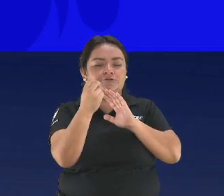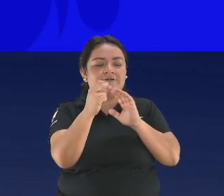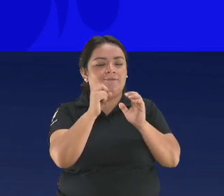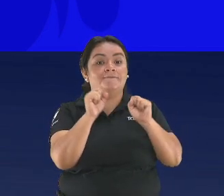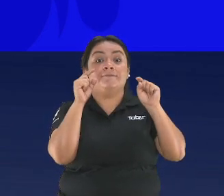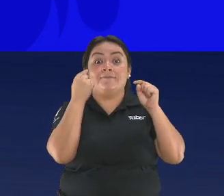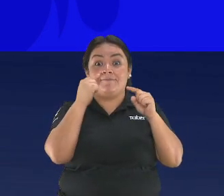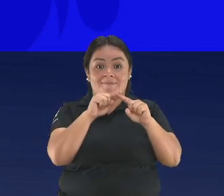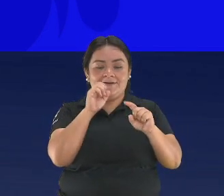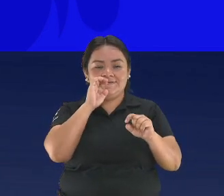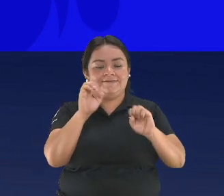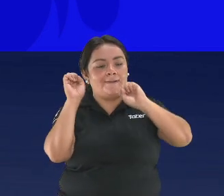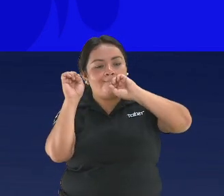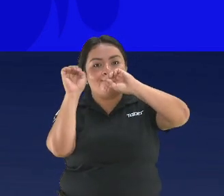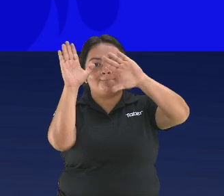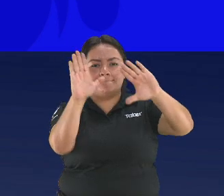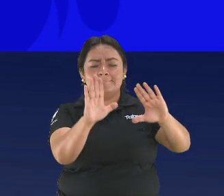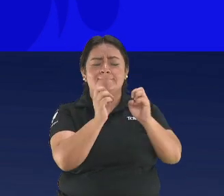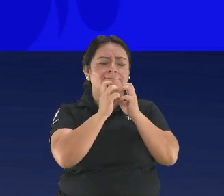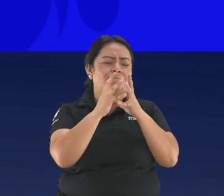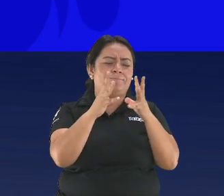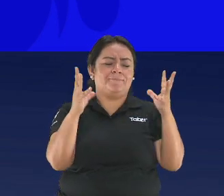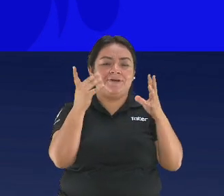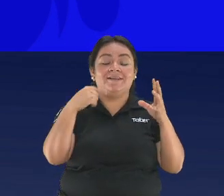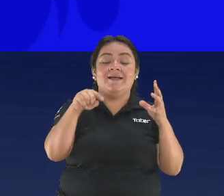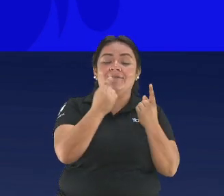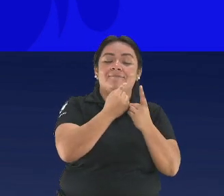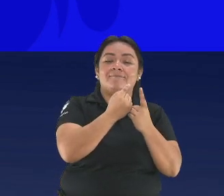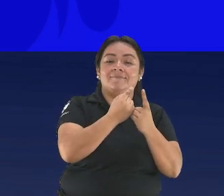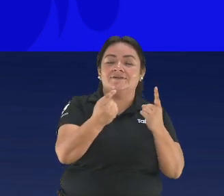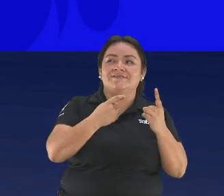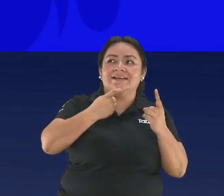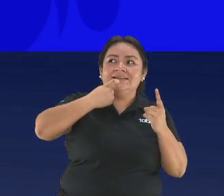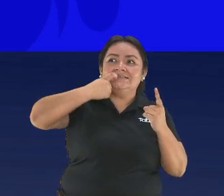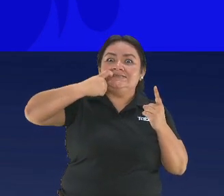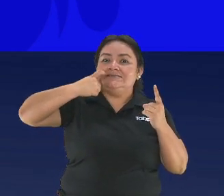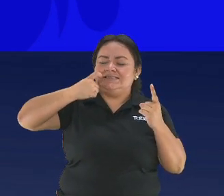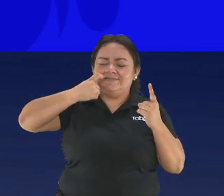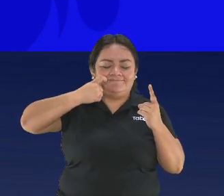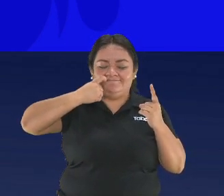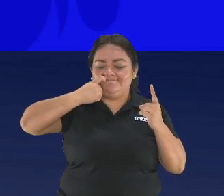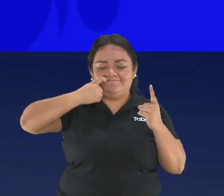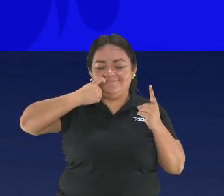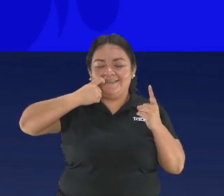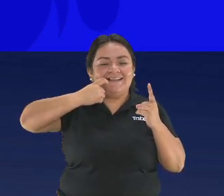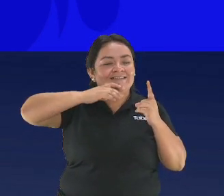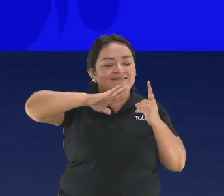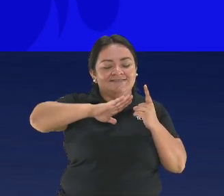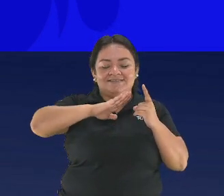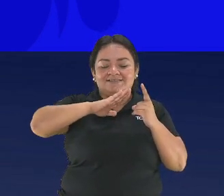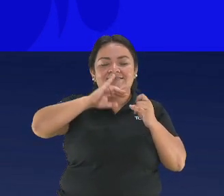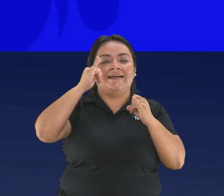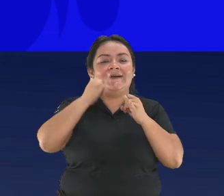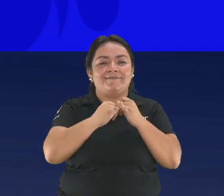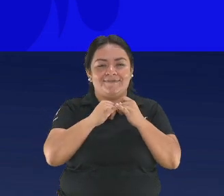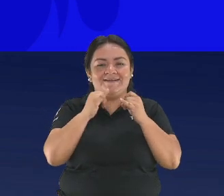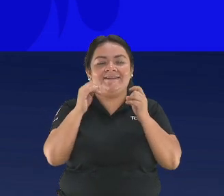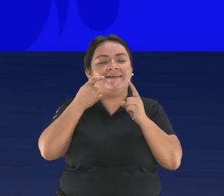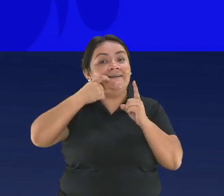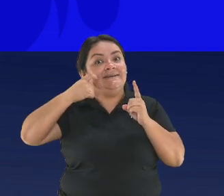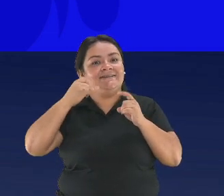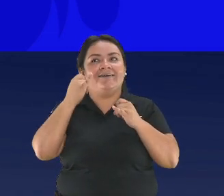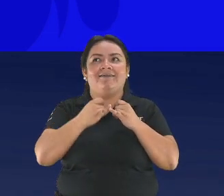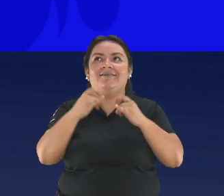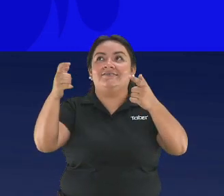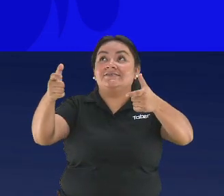bienaventurado el varón que soporta la tentación porque cuando haya resistido la prueba recibirá